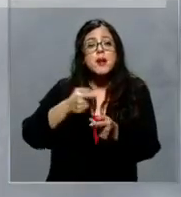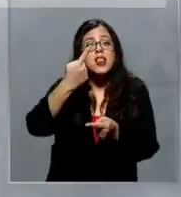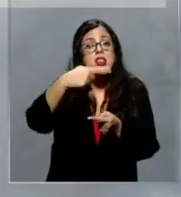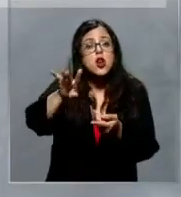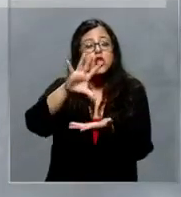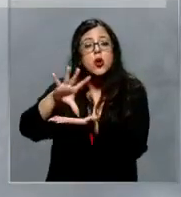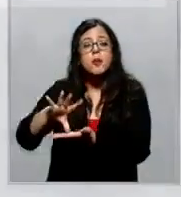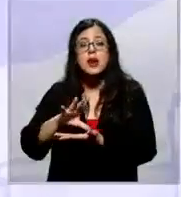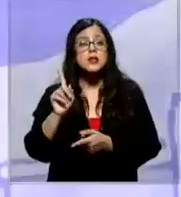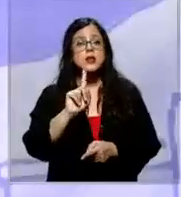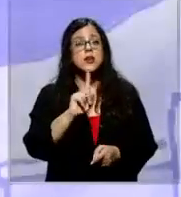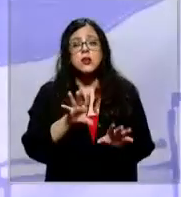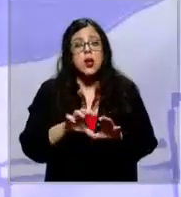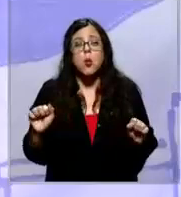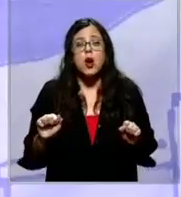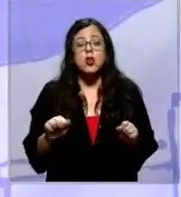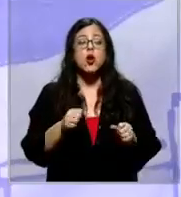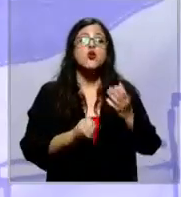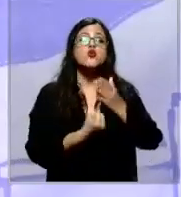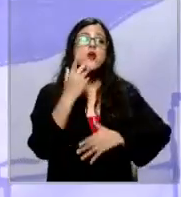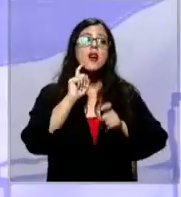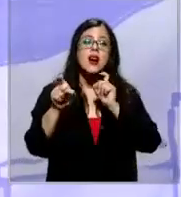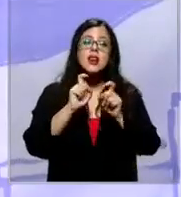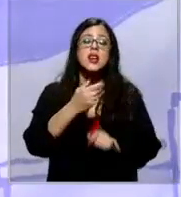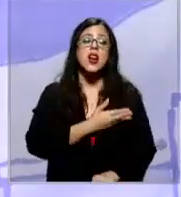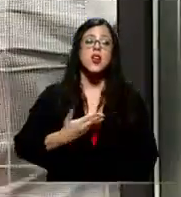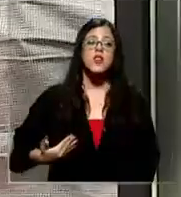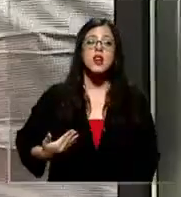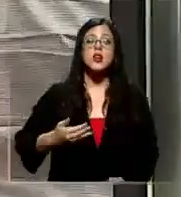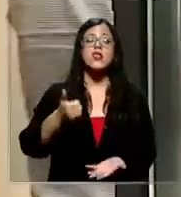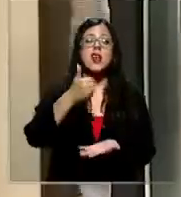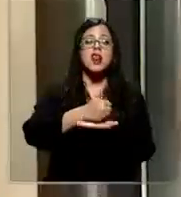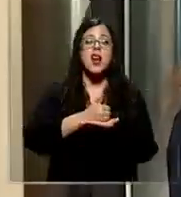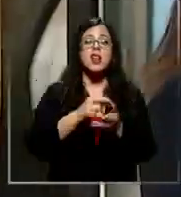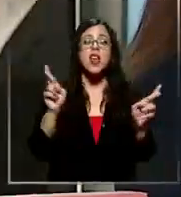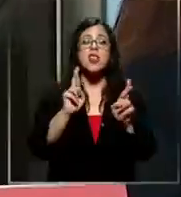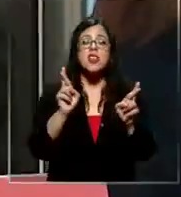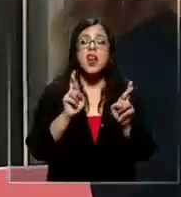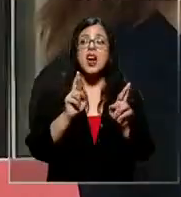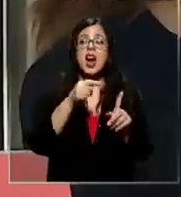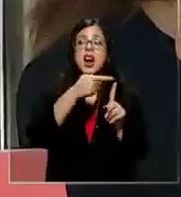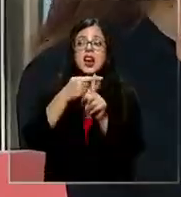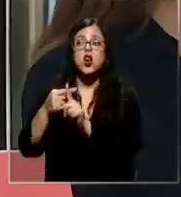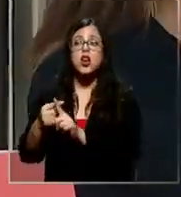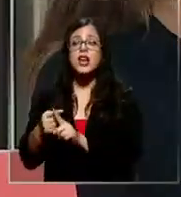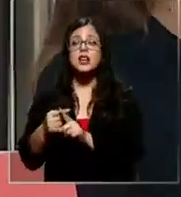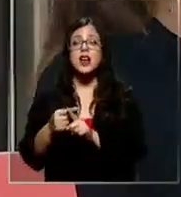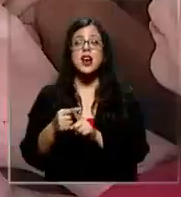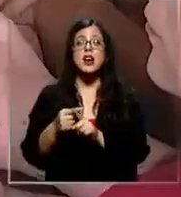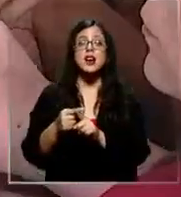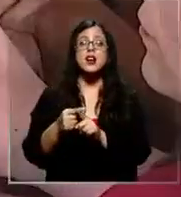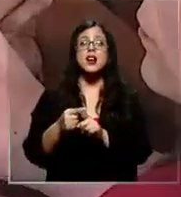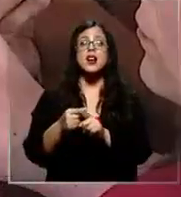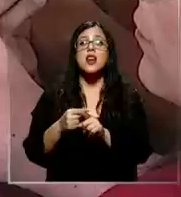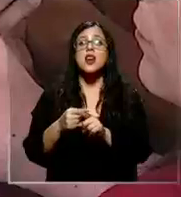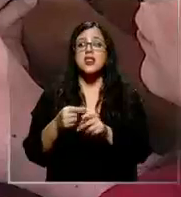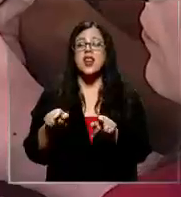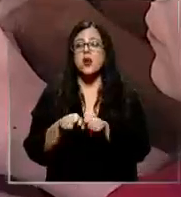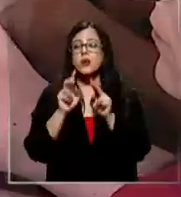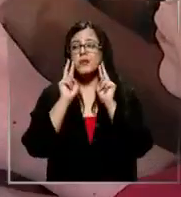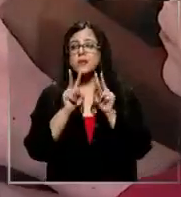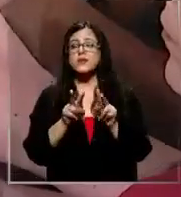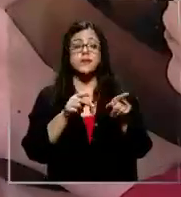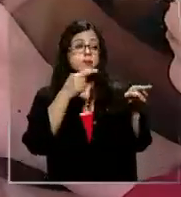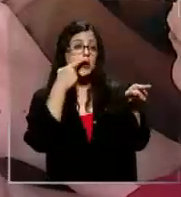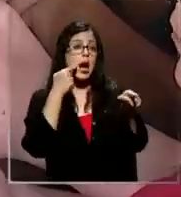latitudes, no me parece. Nueva crítica al gobierno de parte del alcalde de Recoleta, que no dejaron pasar en La Moneda. Definitivamente tiene una visión